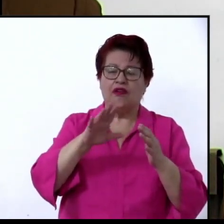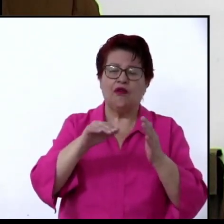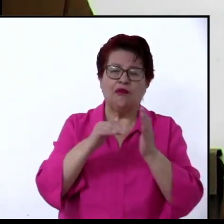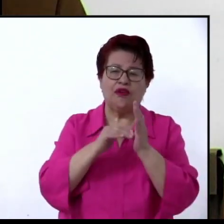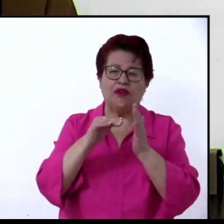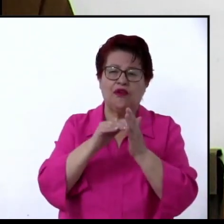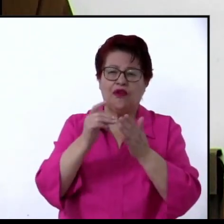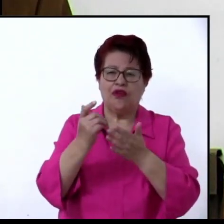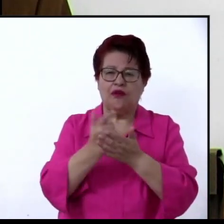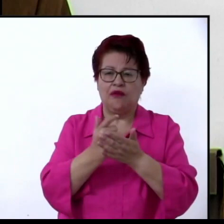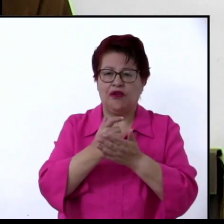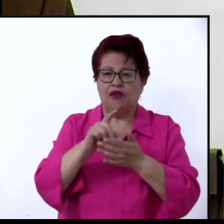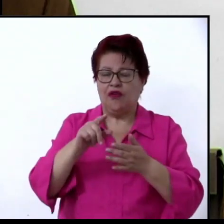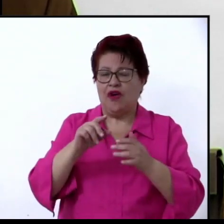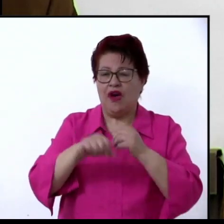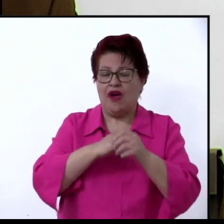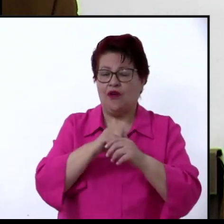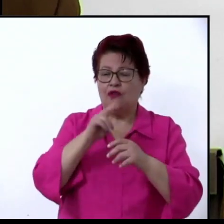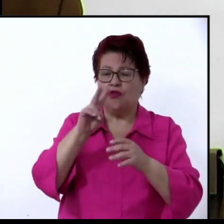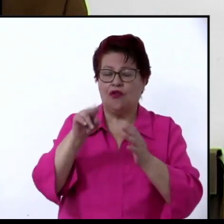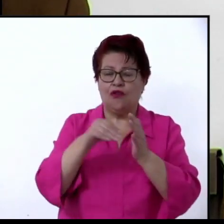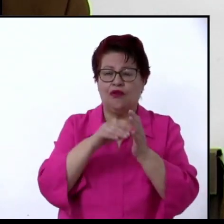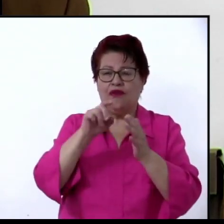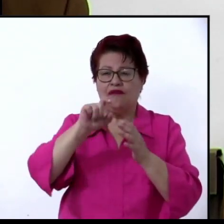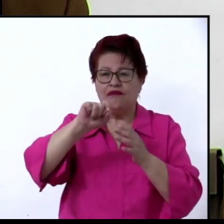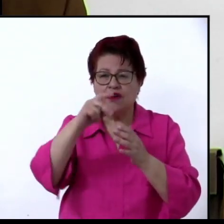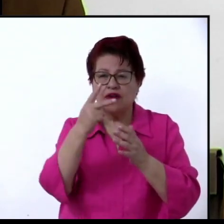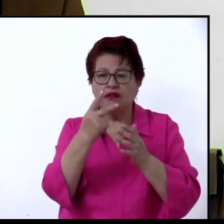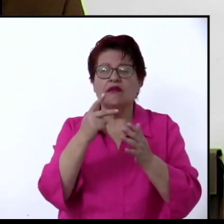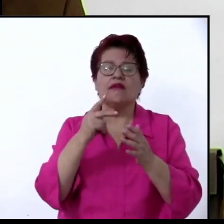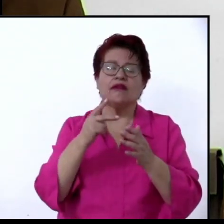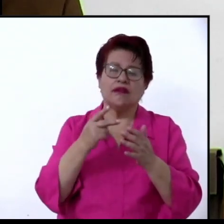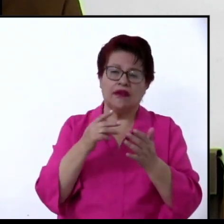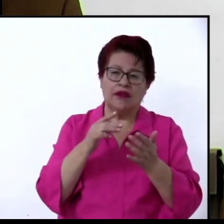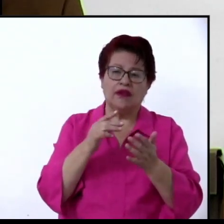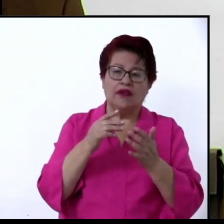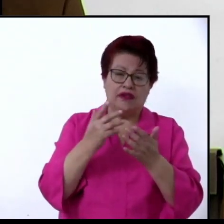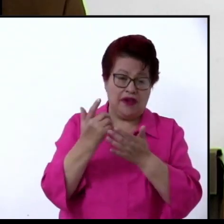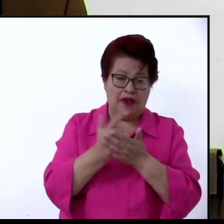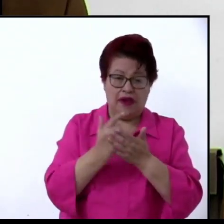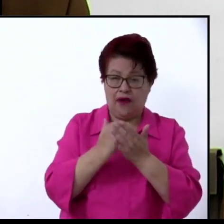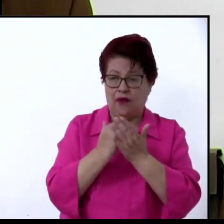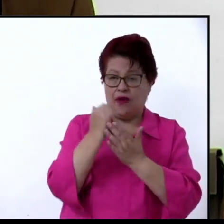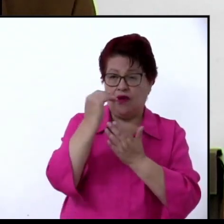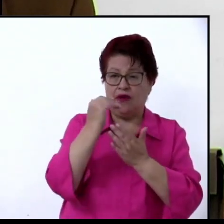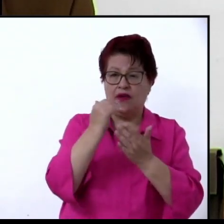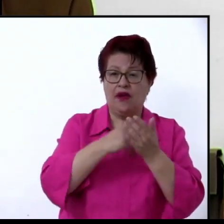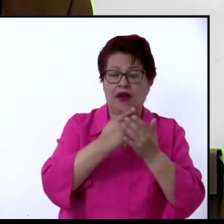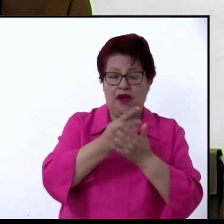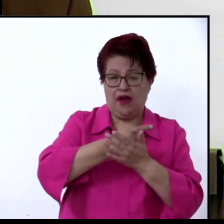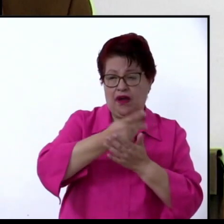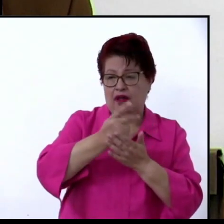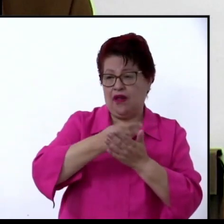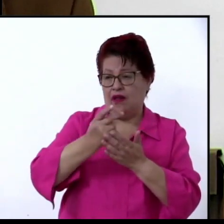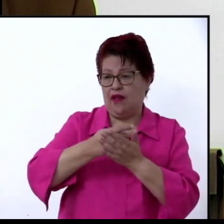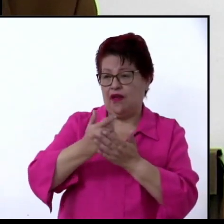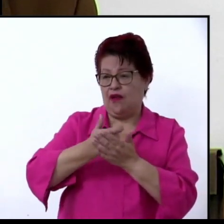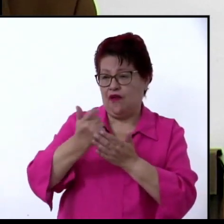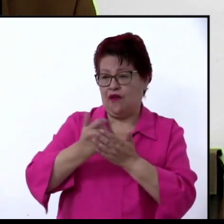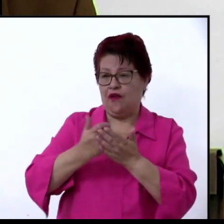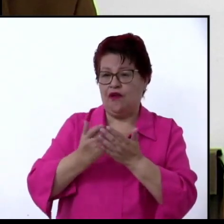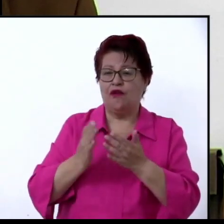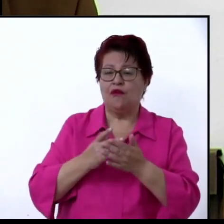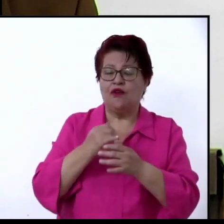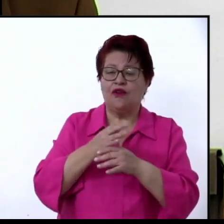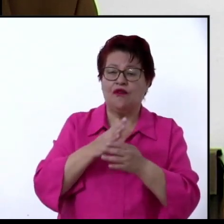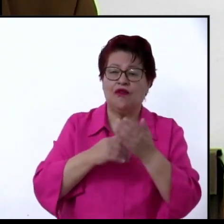el año 2022 también, afortunadamente, se generó un incremento en el reparto de utilidades con los